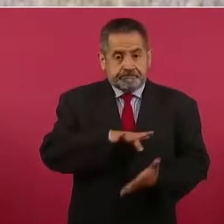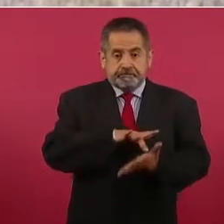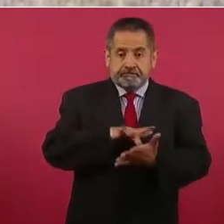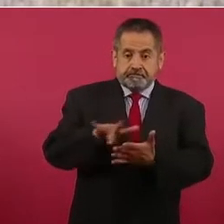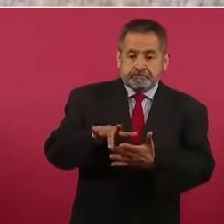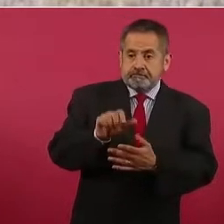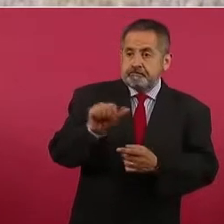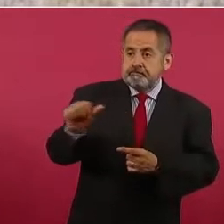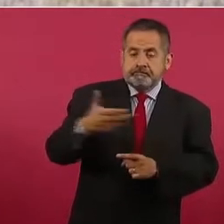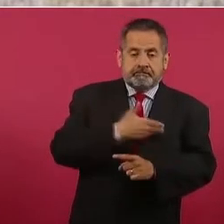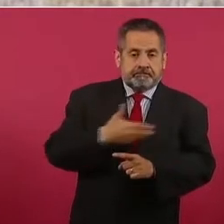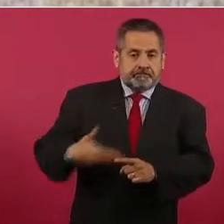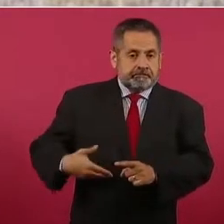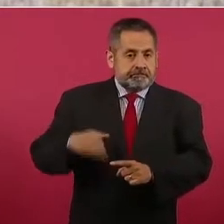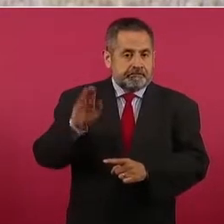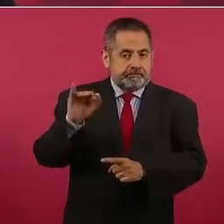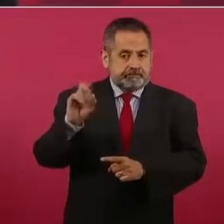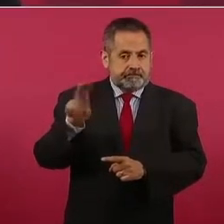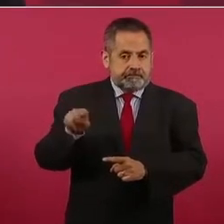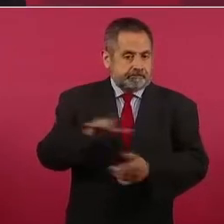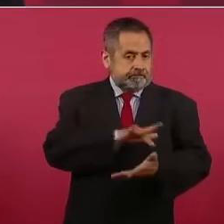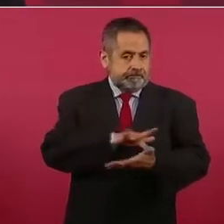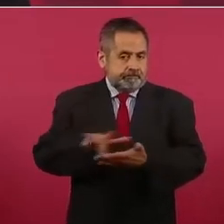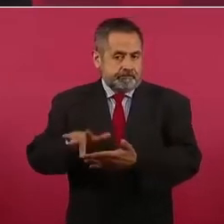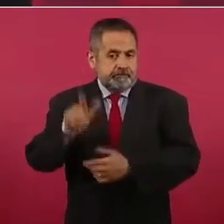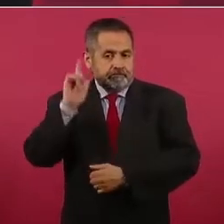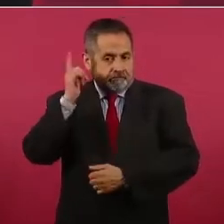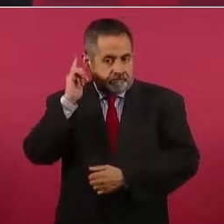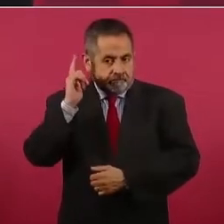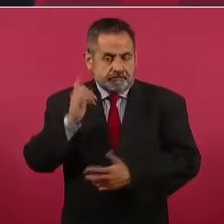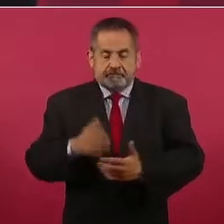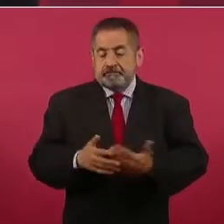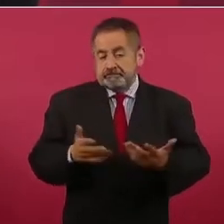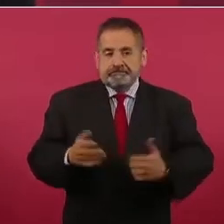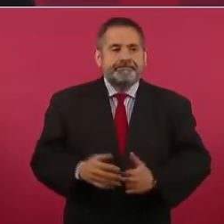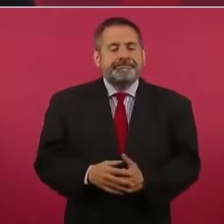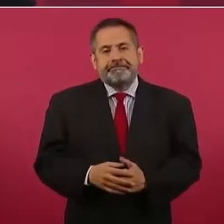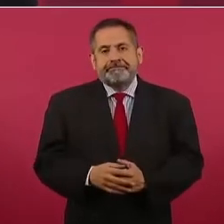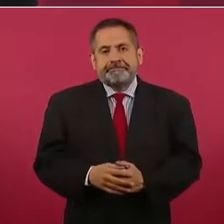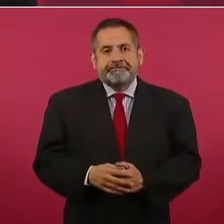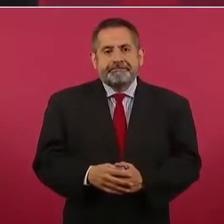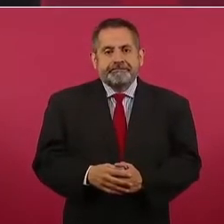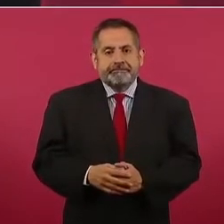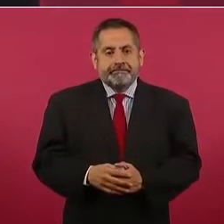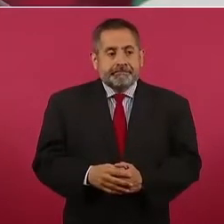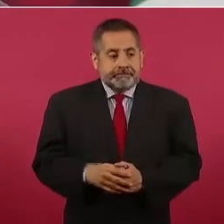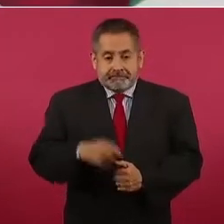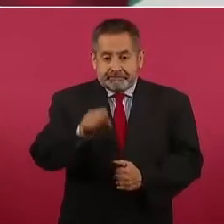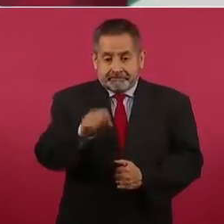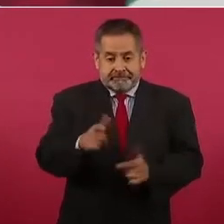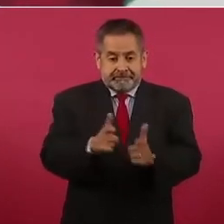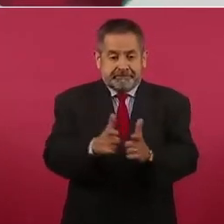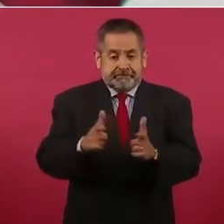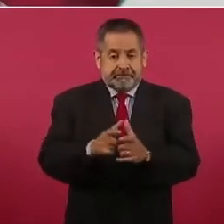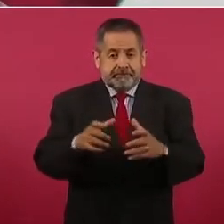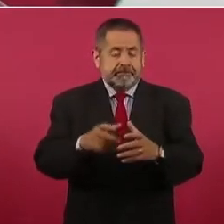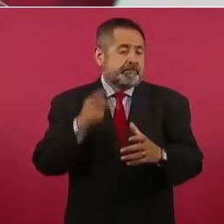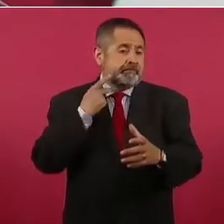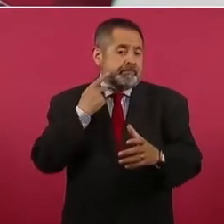al presidente y apoyen inclusive a su partido.